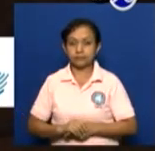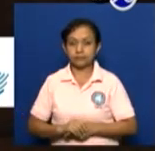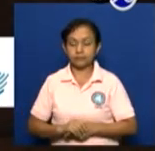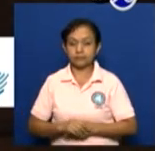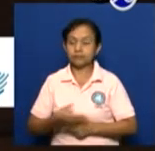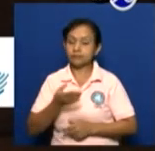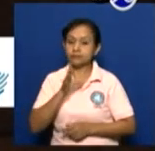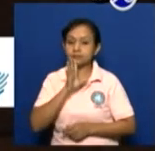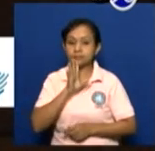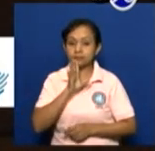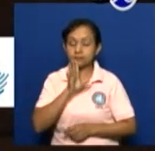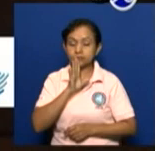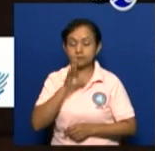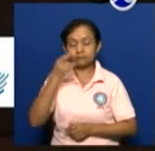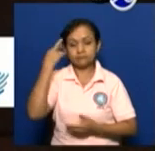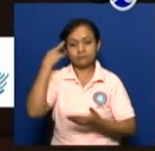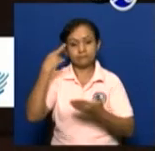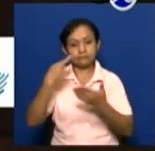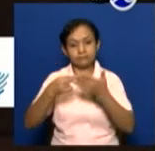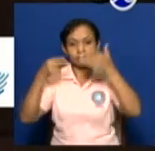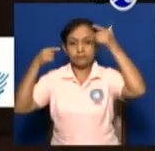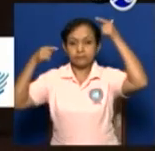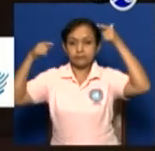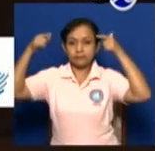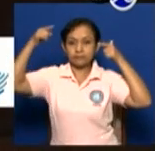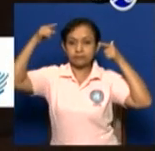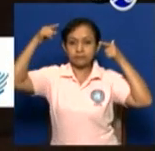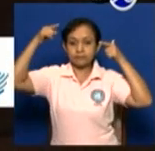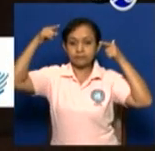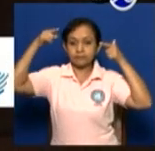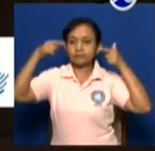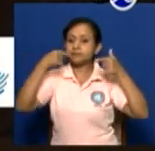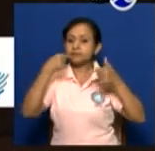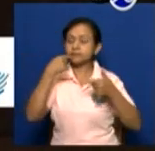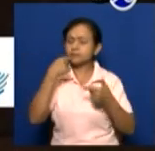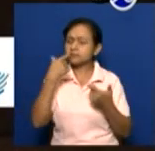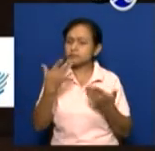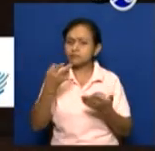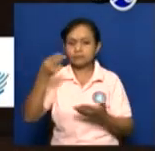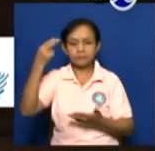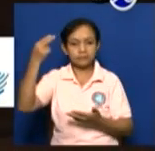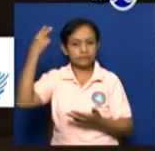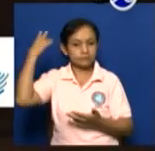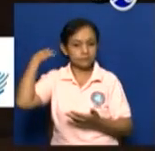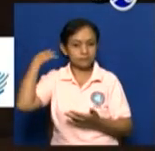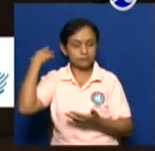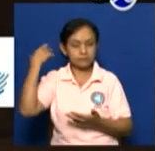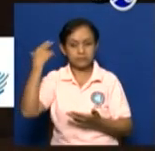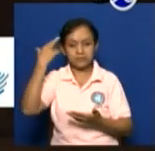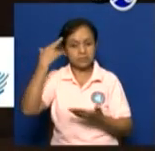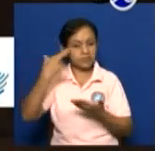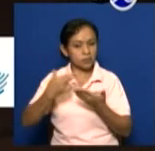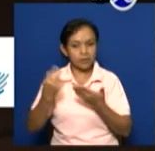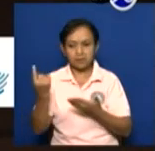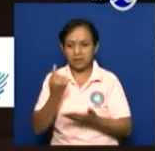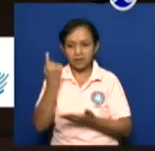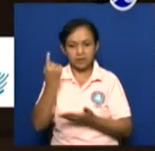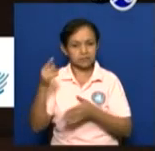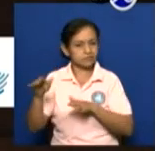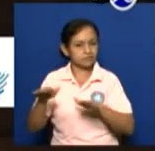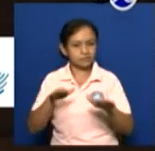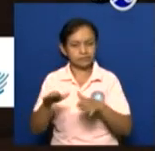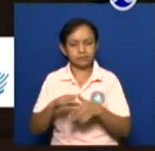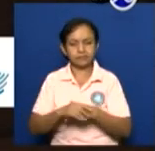Evocamos la memoria de Sandino porque en la historia nadie recuerda solo.